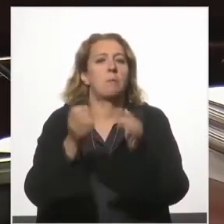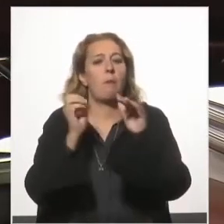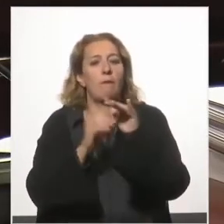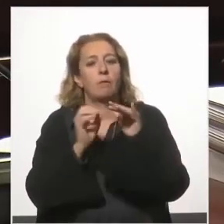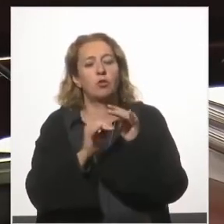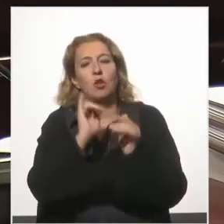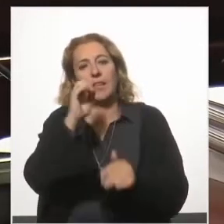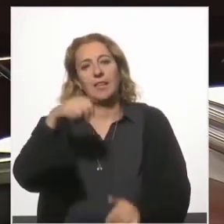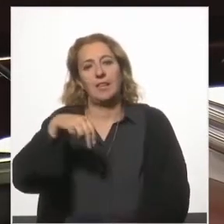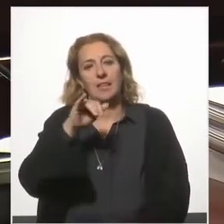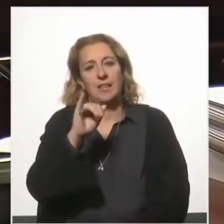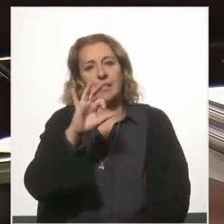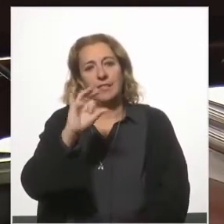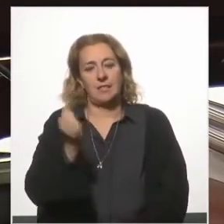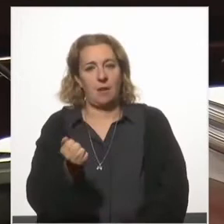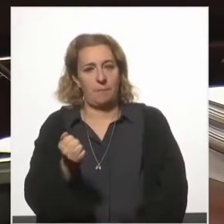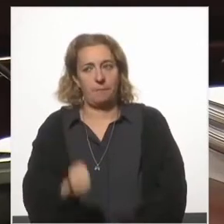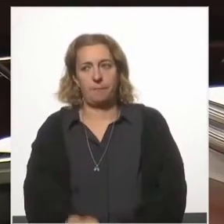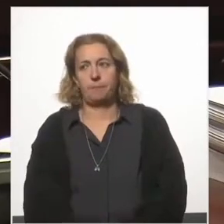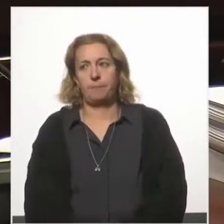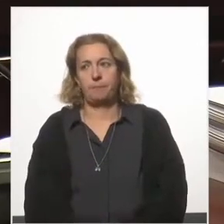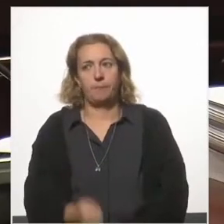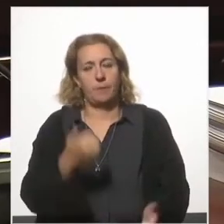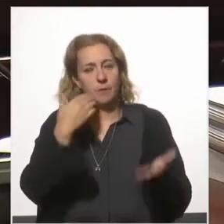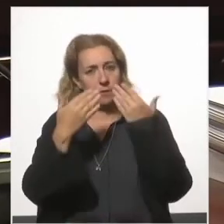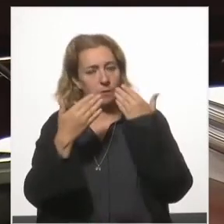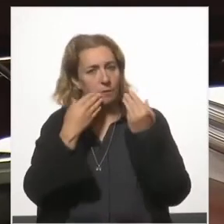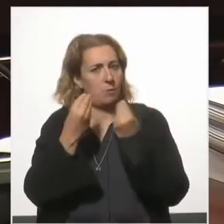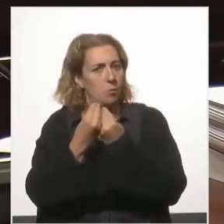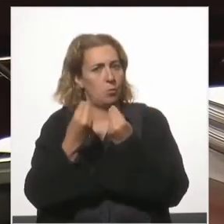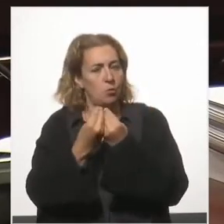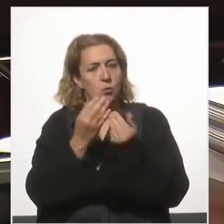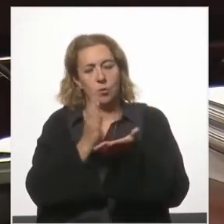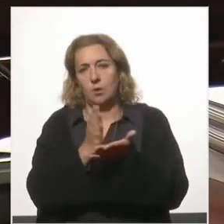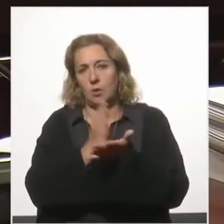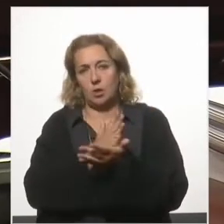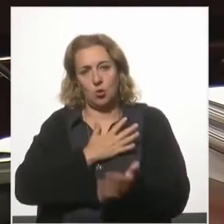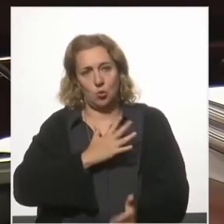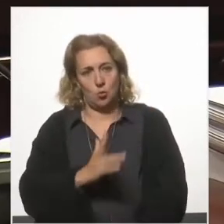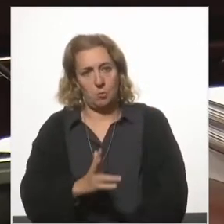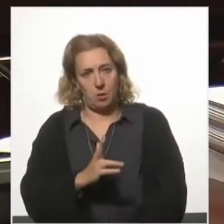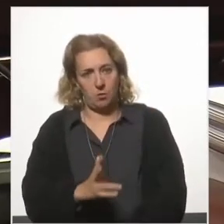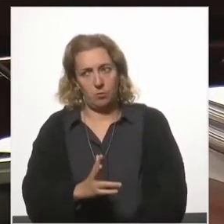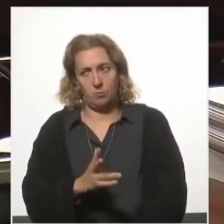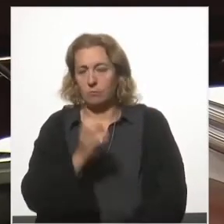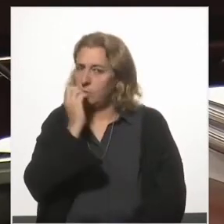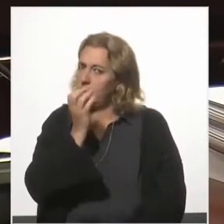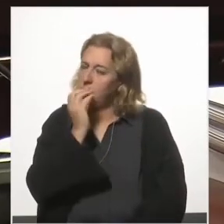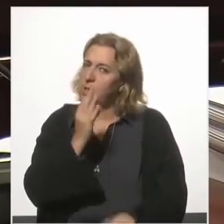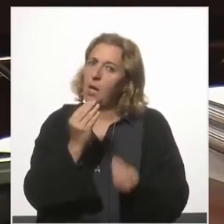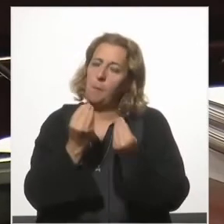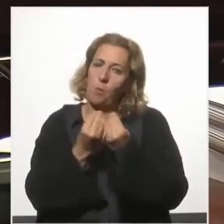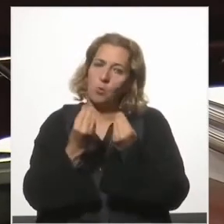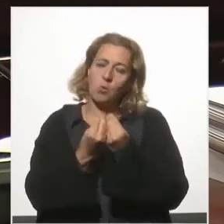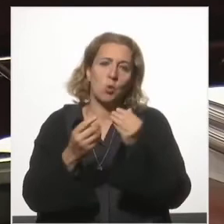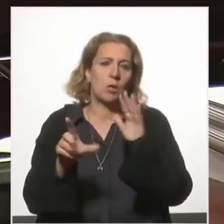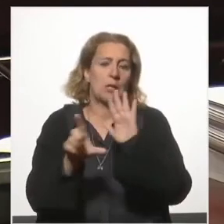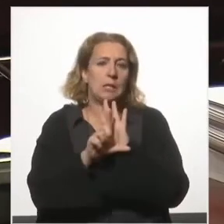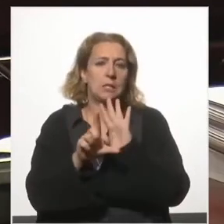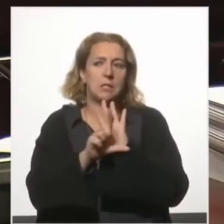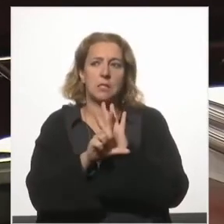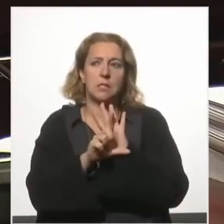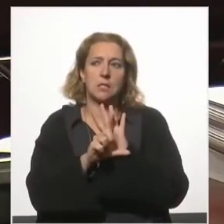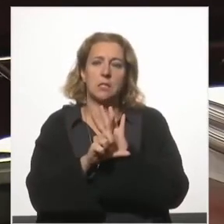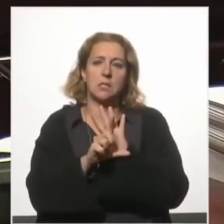INISA. Se habla mucho de derechos humanos, se critican mucho las leyes